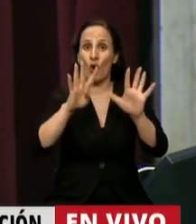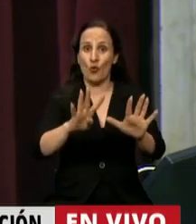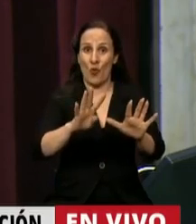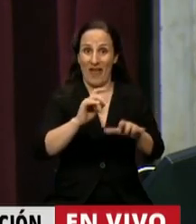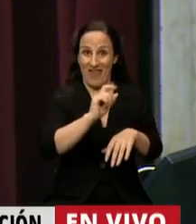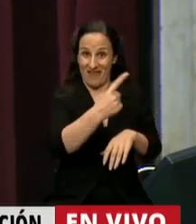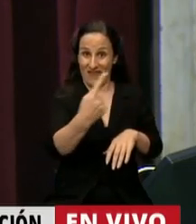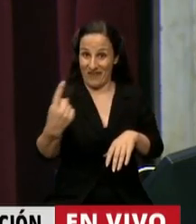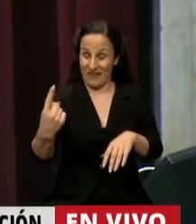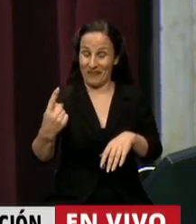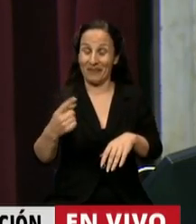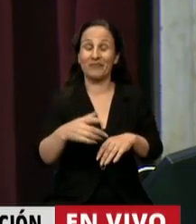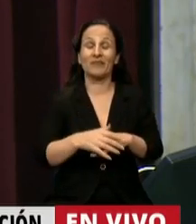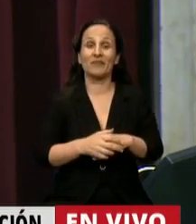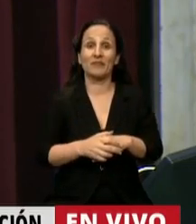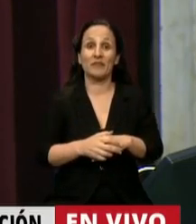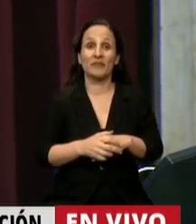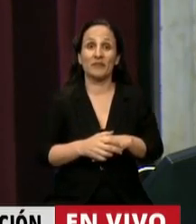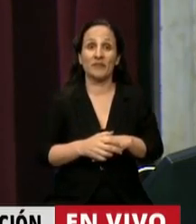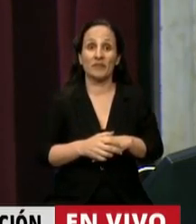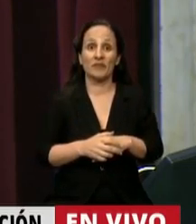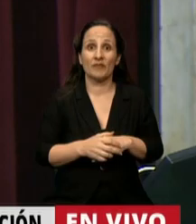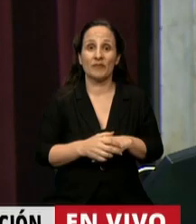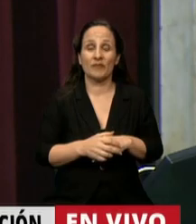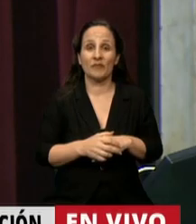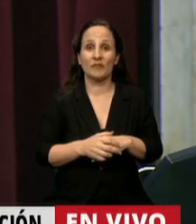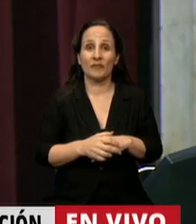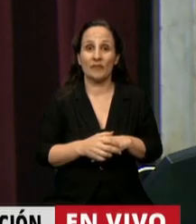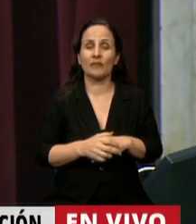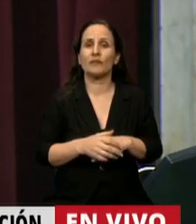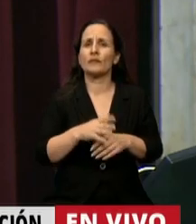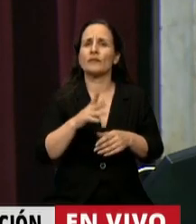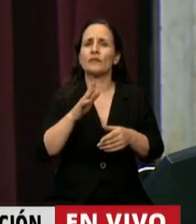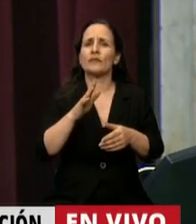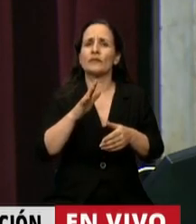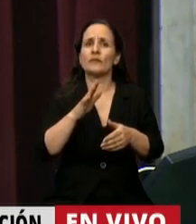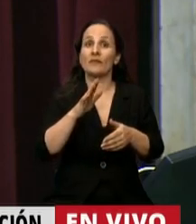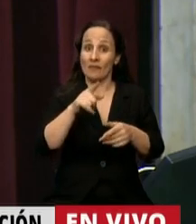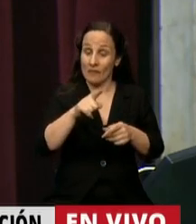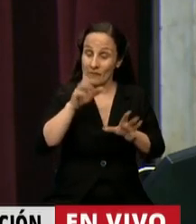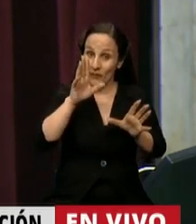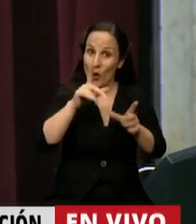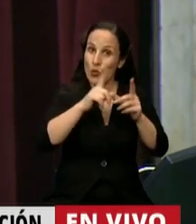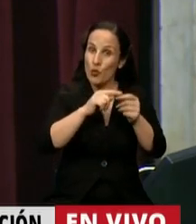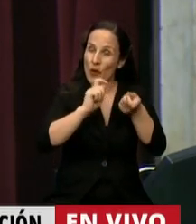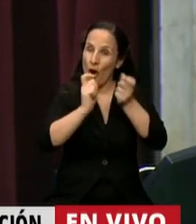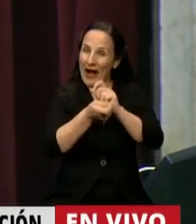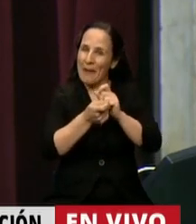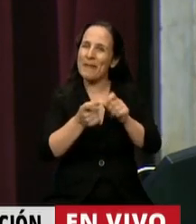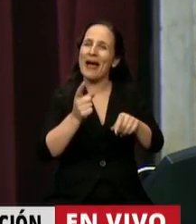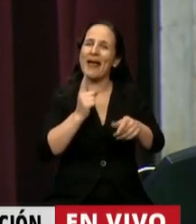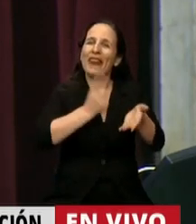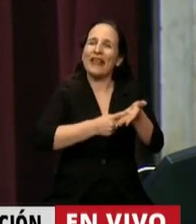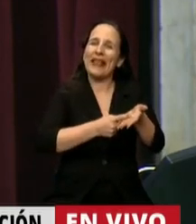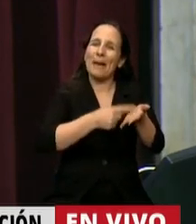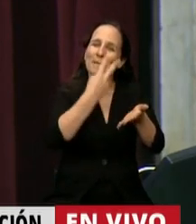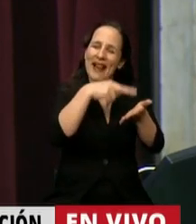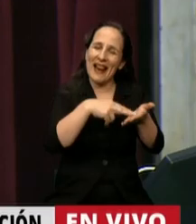9 con la validez de la renumeración planteada en la lectura del